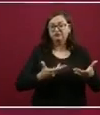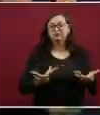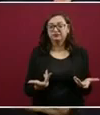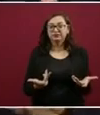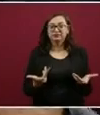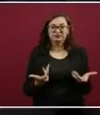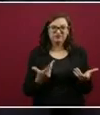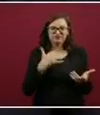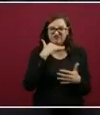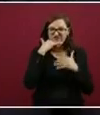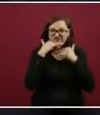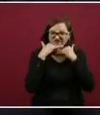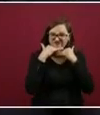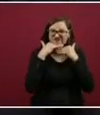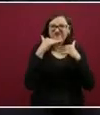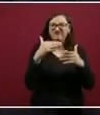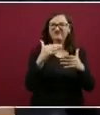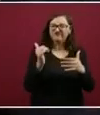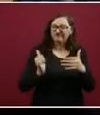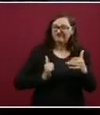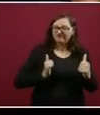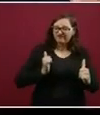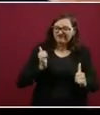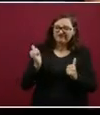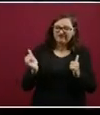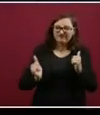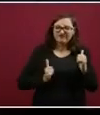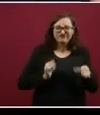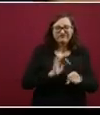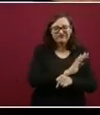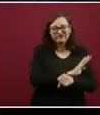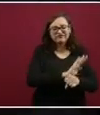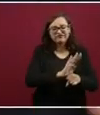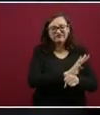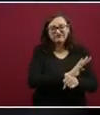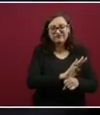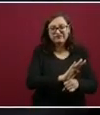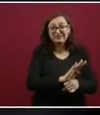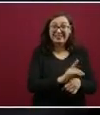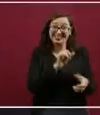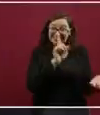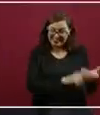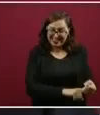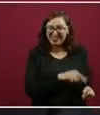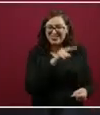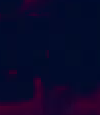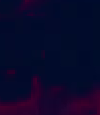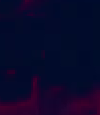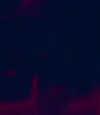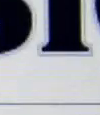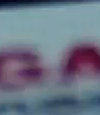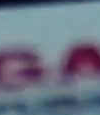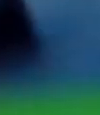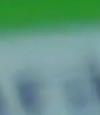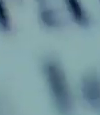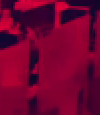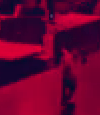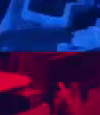del régimen de corrupción, porque por ejemplo hay asociaciones que tienen que ver con la transición.